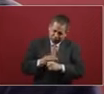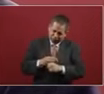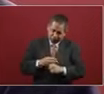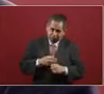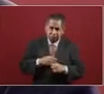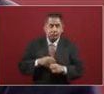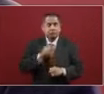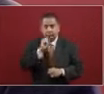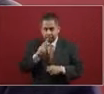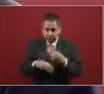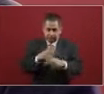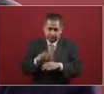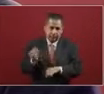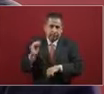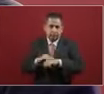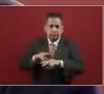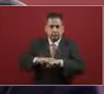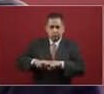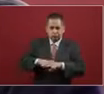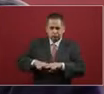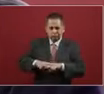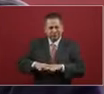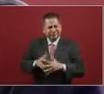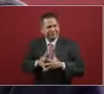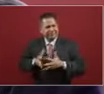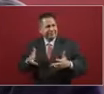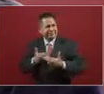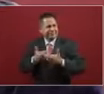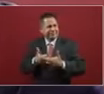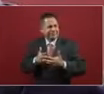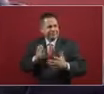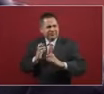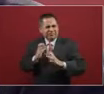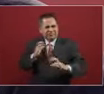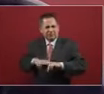del tren de contenedores,